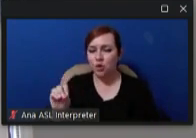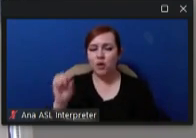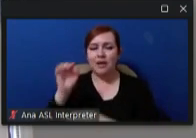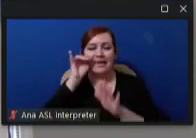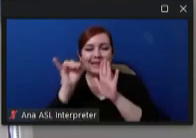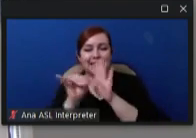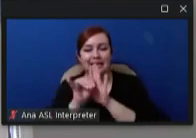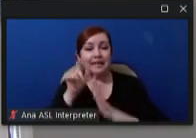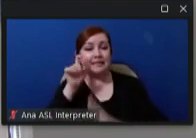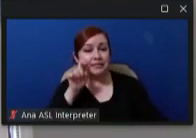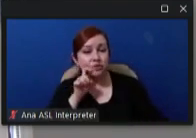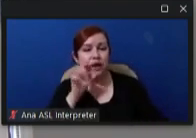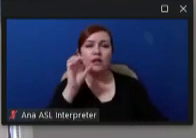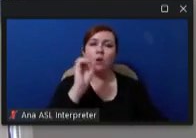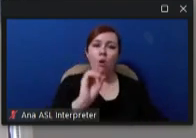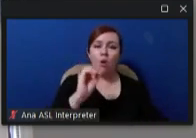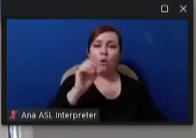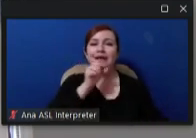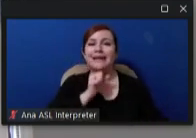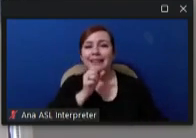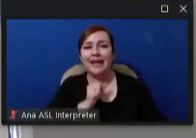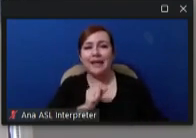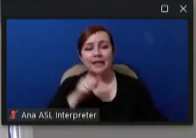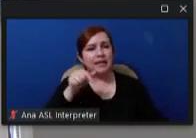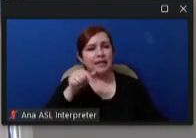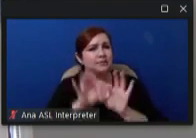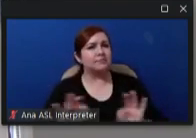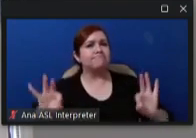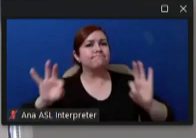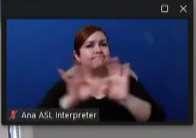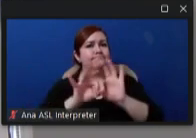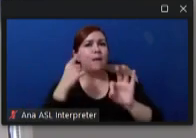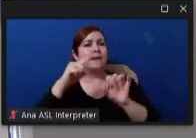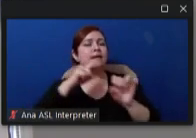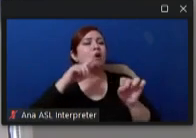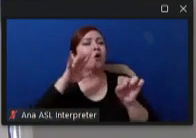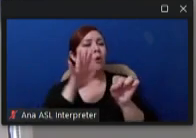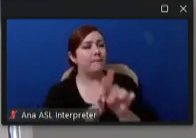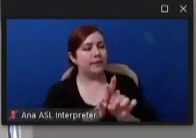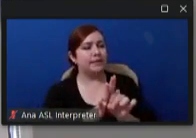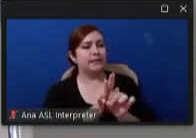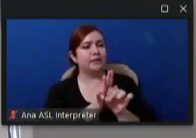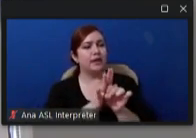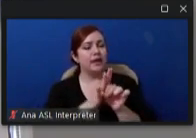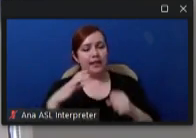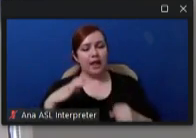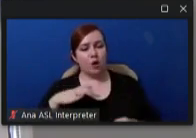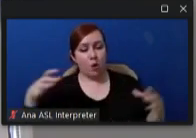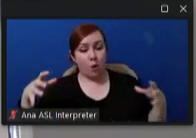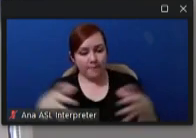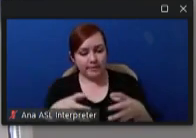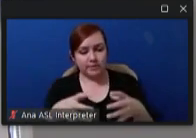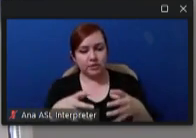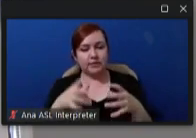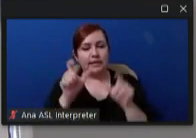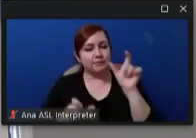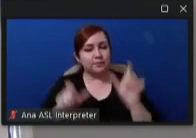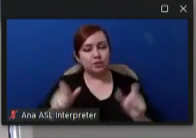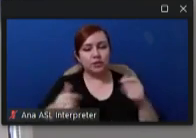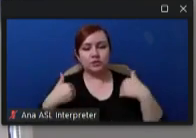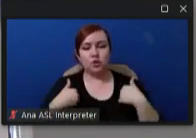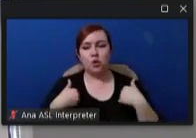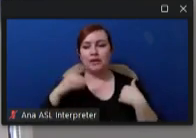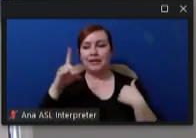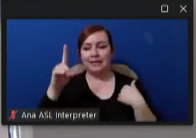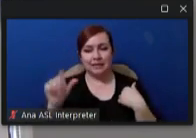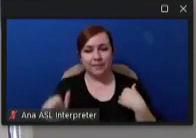sexual o edad. Esto es fundamental para cumplir la Convención sobre los Derechos de las Personas con Discapacidad y los Objetivos